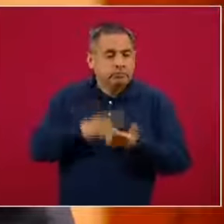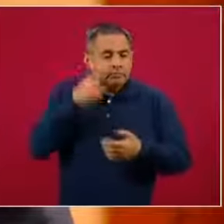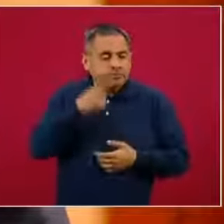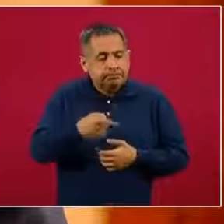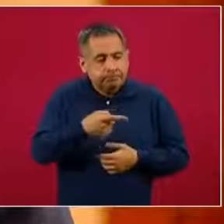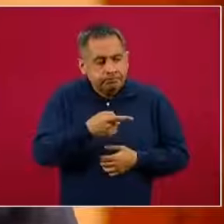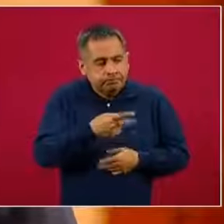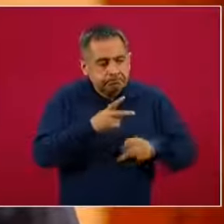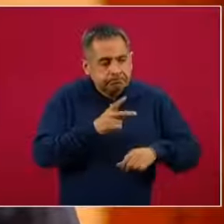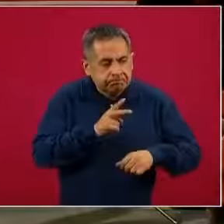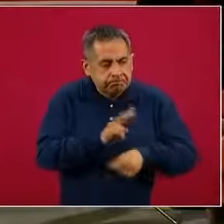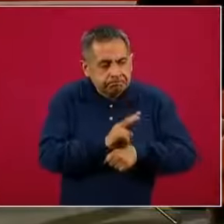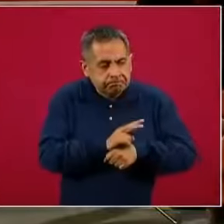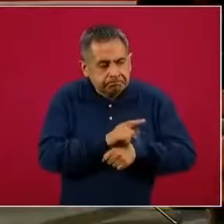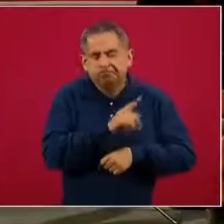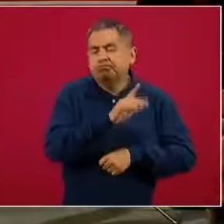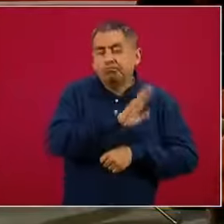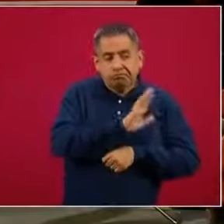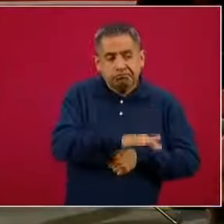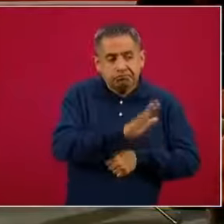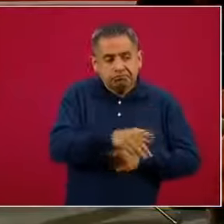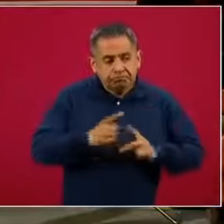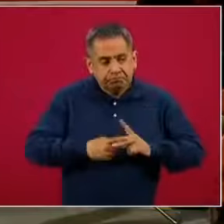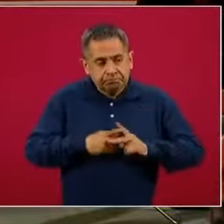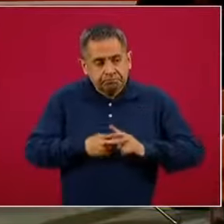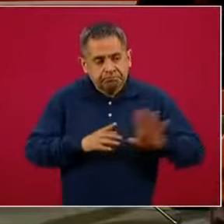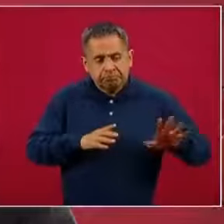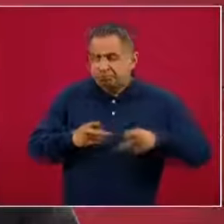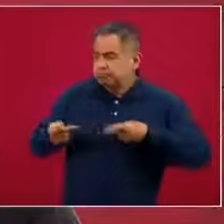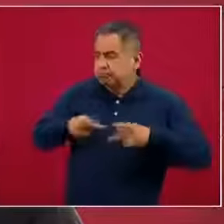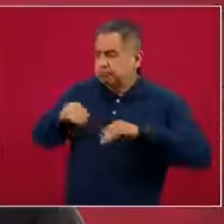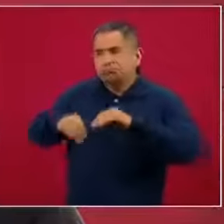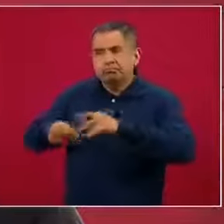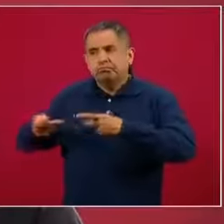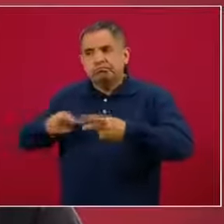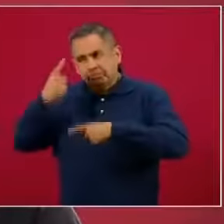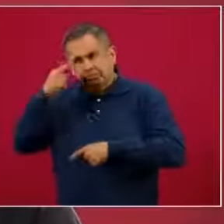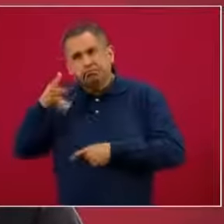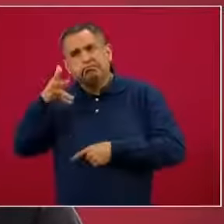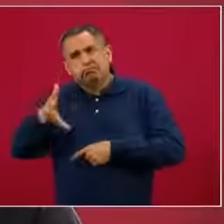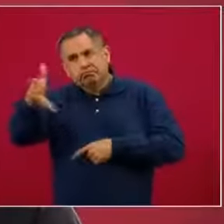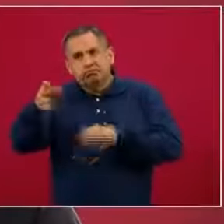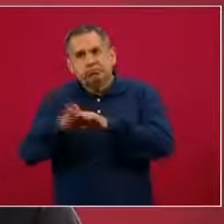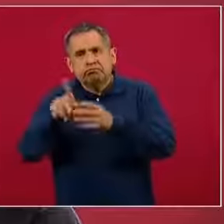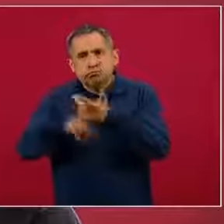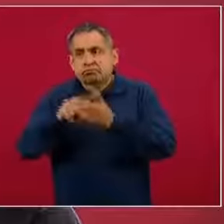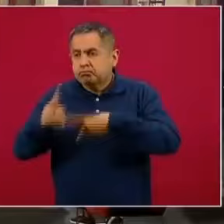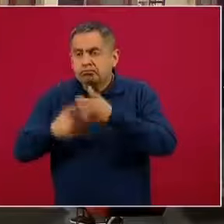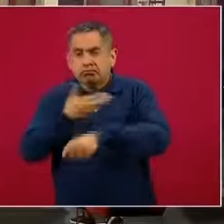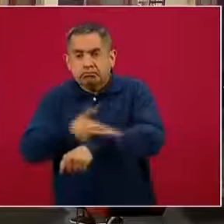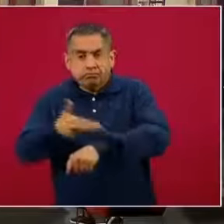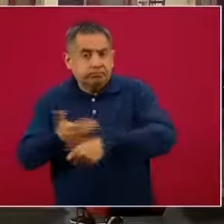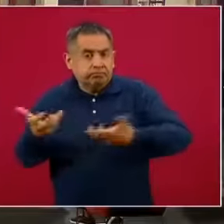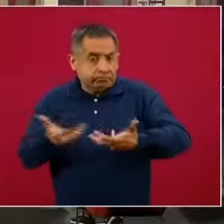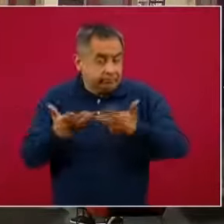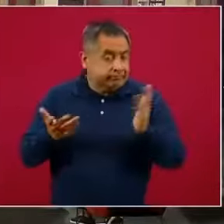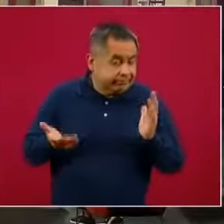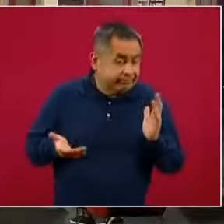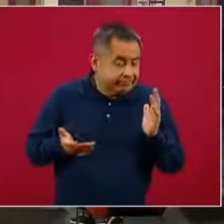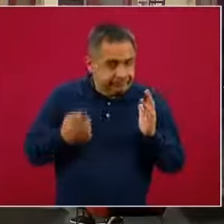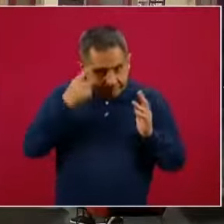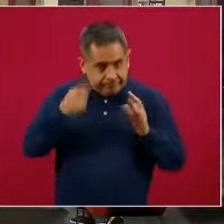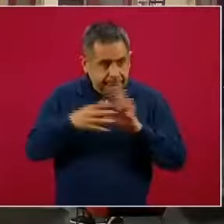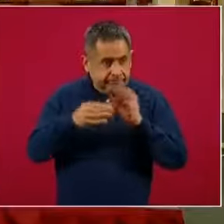permite guiar las acciones de salud pública, monitorear y evaluar la calidad de la atención durante la